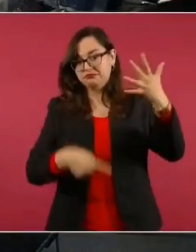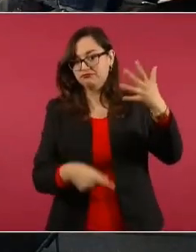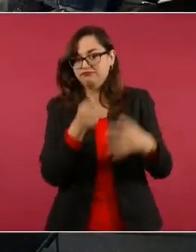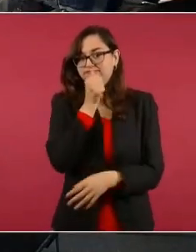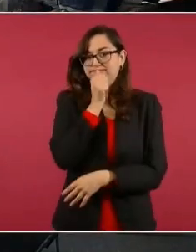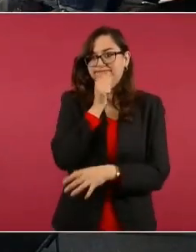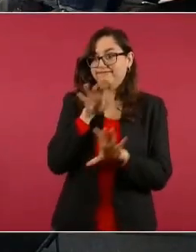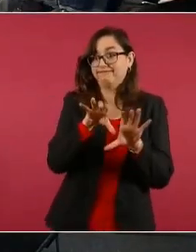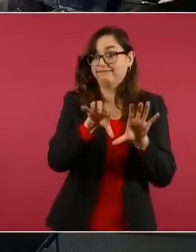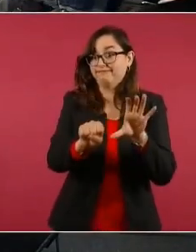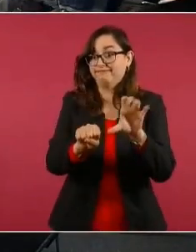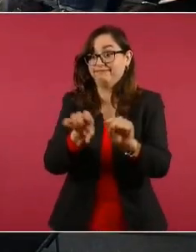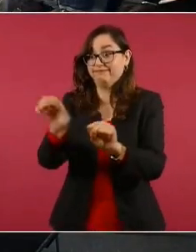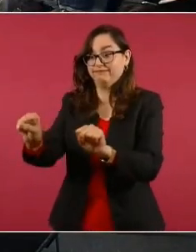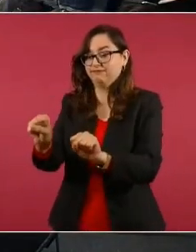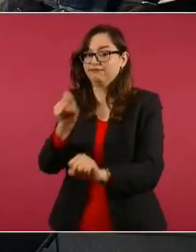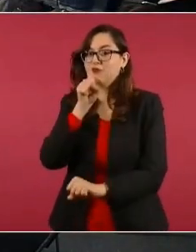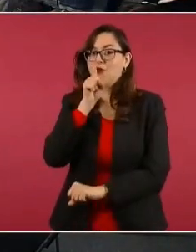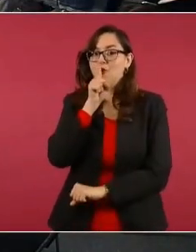Pero hay otros.